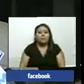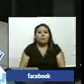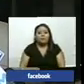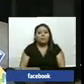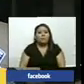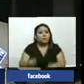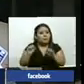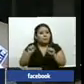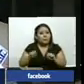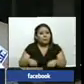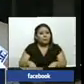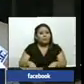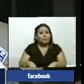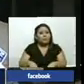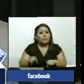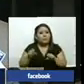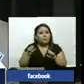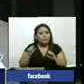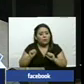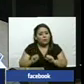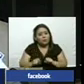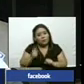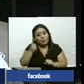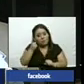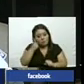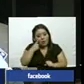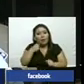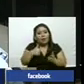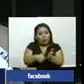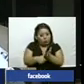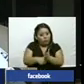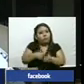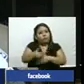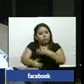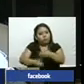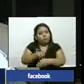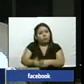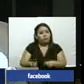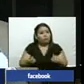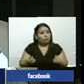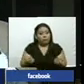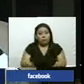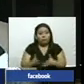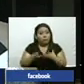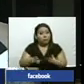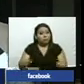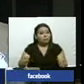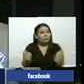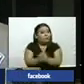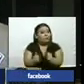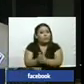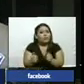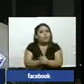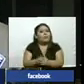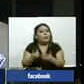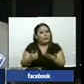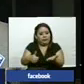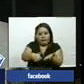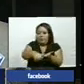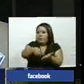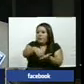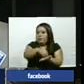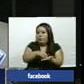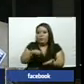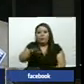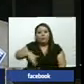Permitiría básicamente oxigenar las finanzas municipales, pero también buscar solución a problemas crónicos que tenemos muchos municipios en